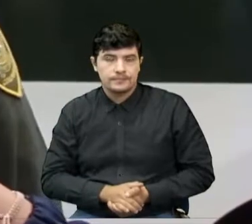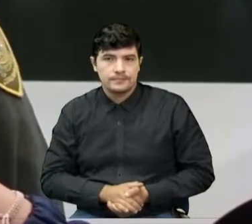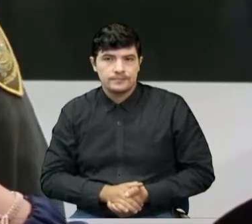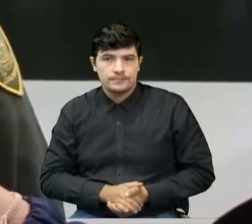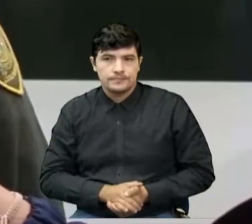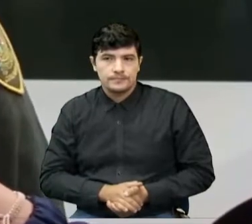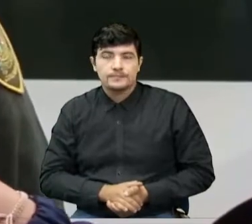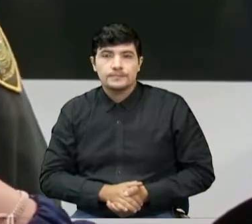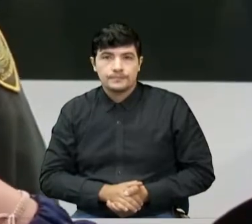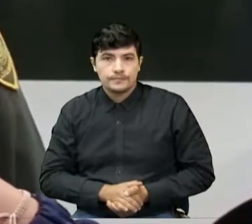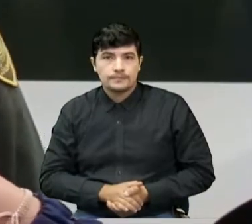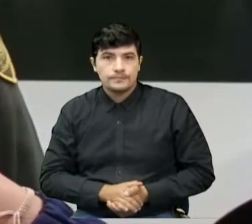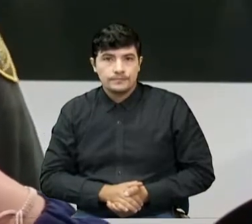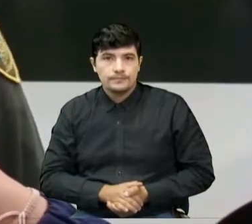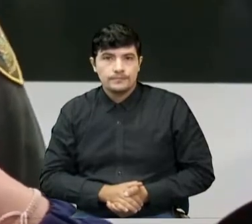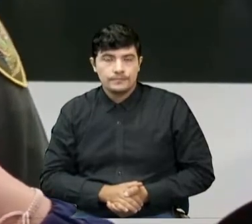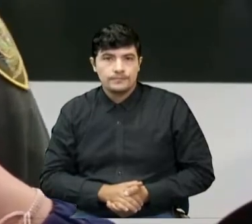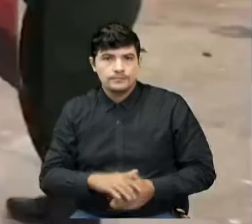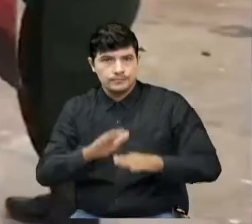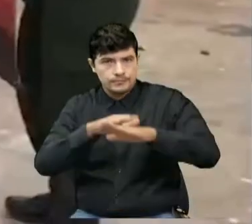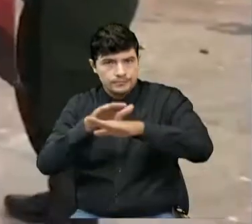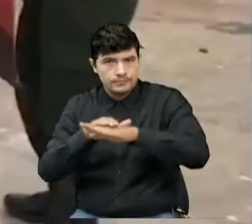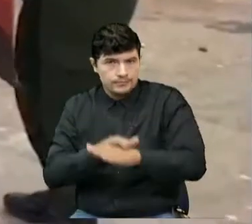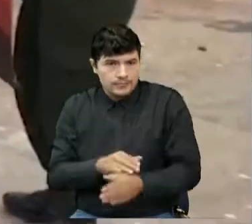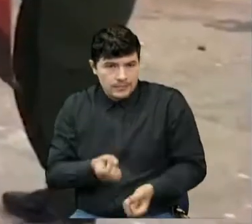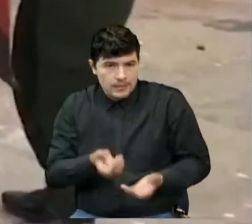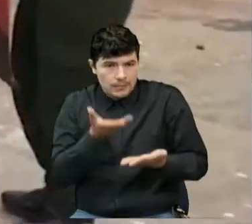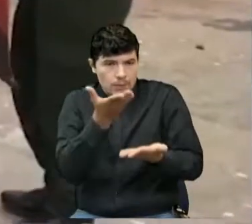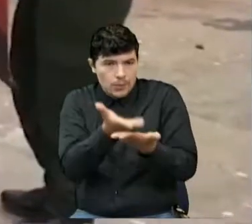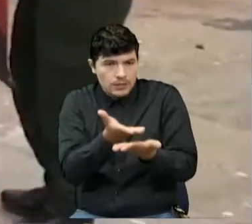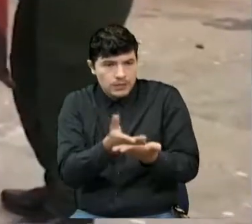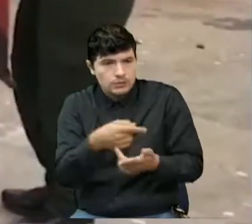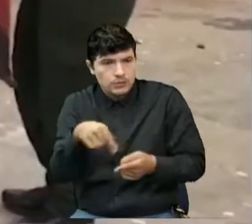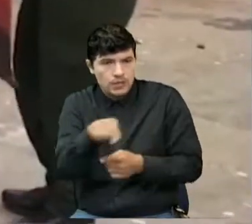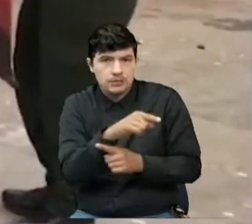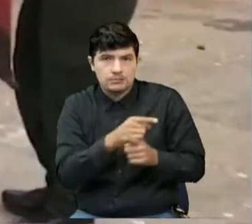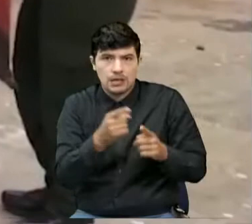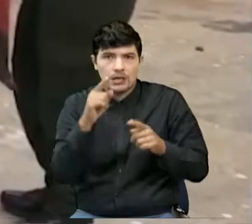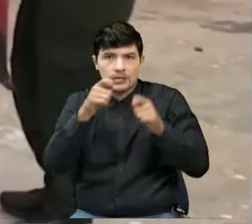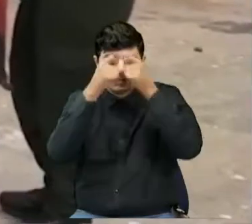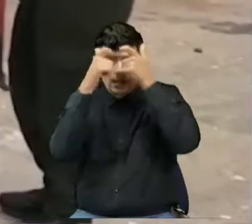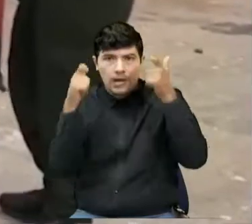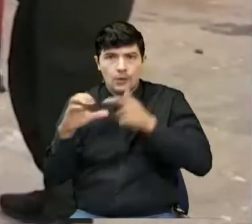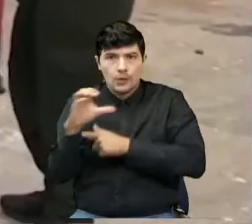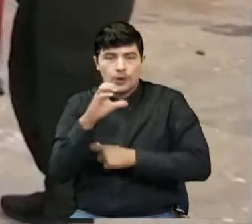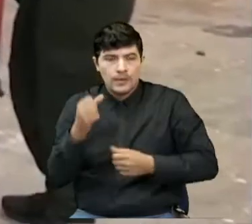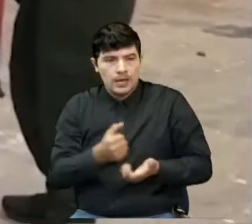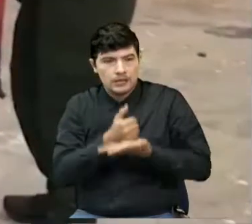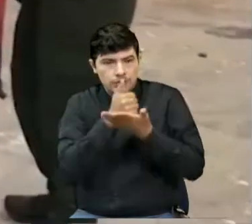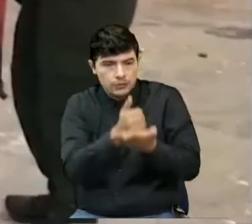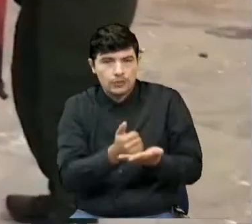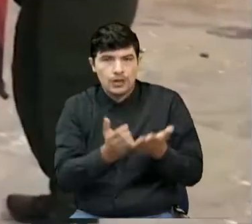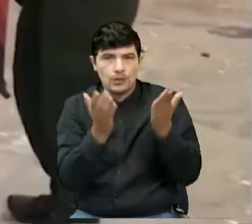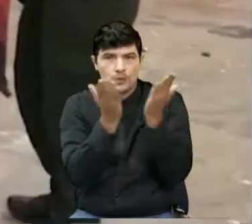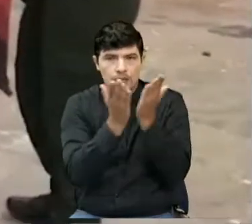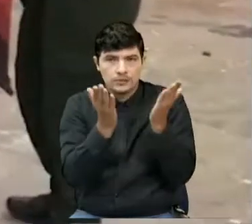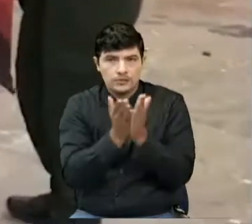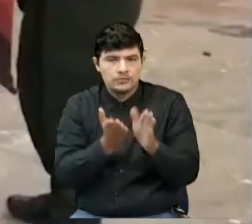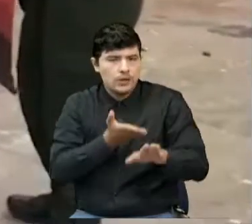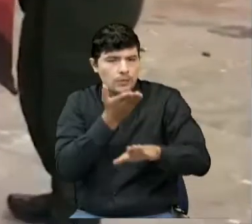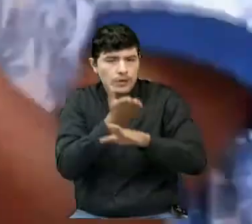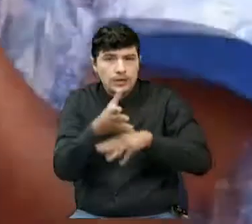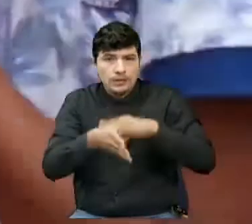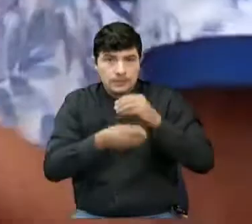otras opciones que brinda el estado colombiano como educación ayudas e invitarlos para que sigan desarrollando en especialmente su